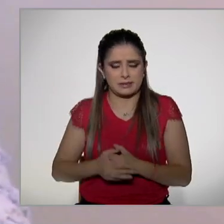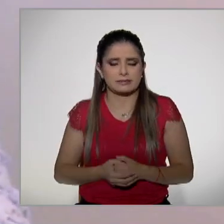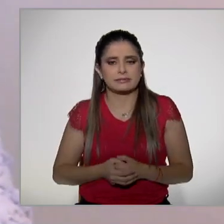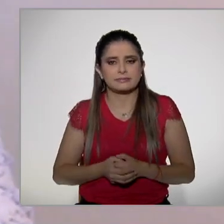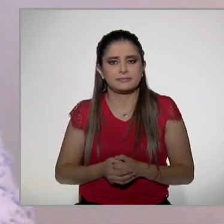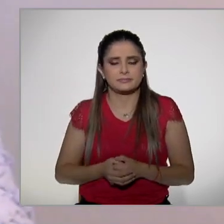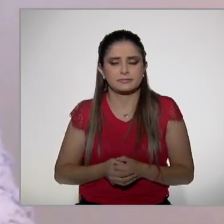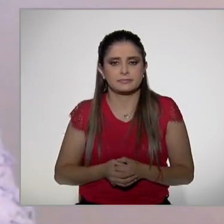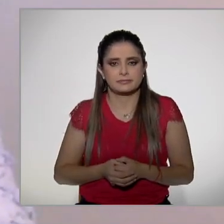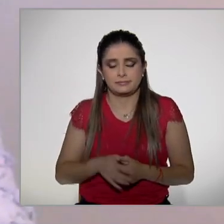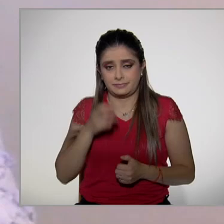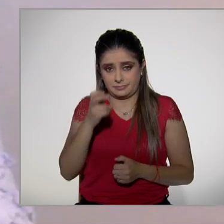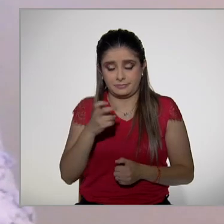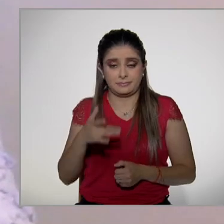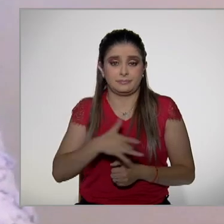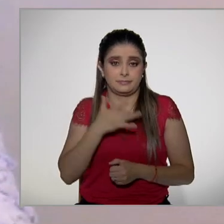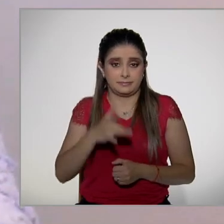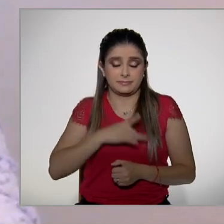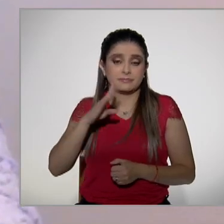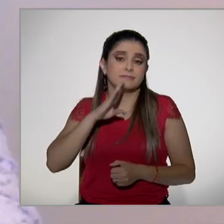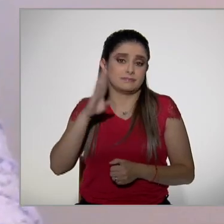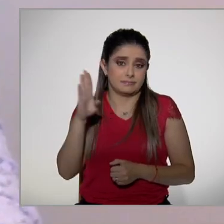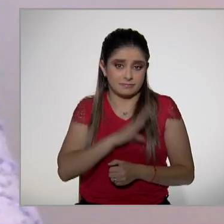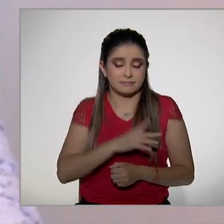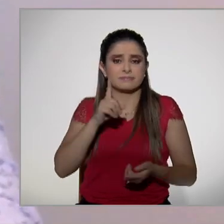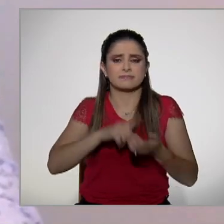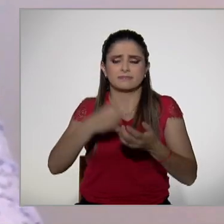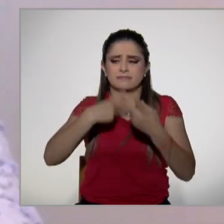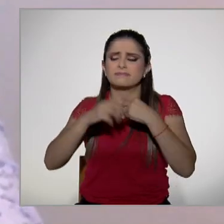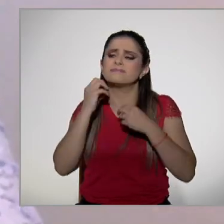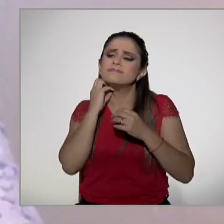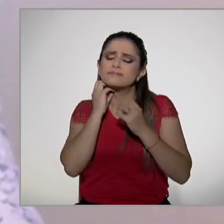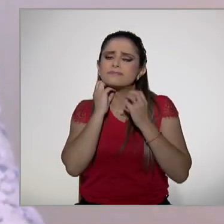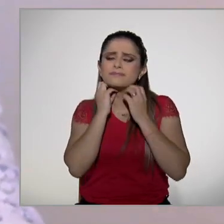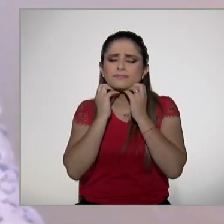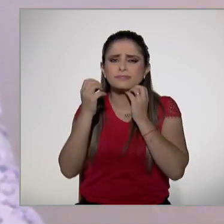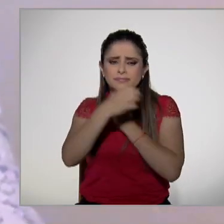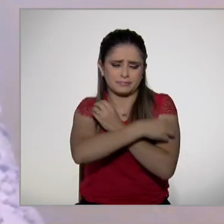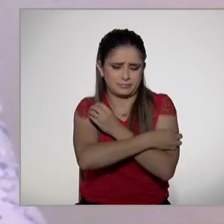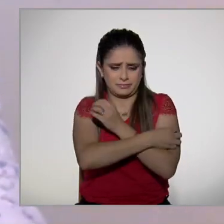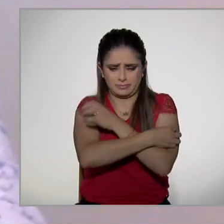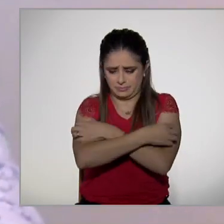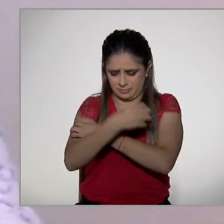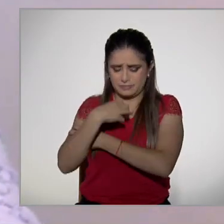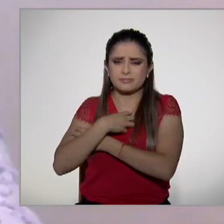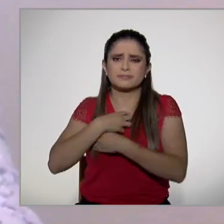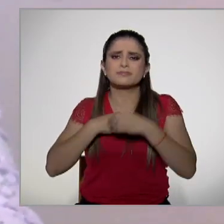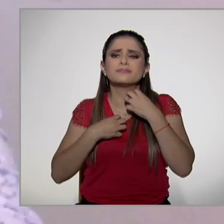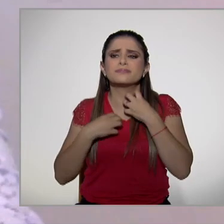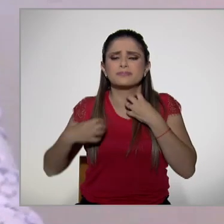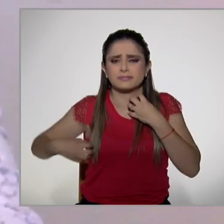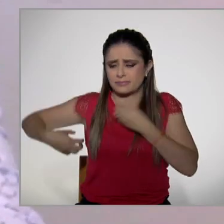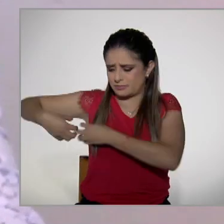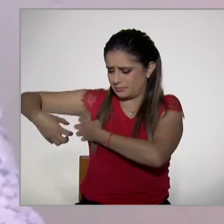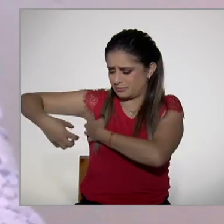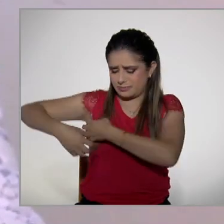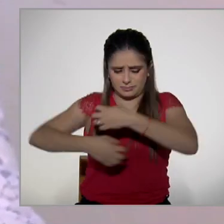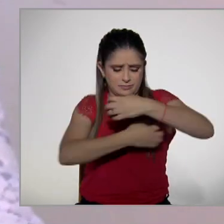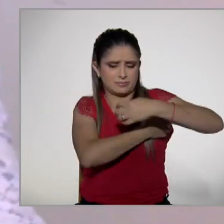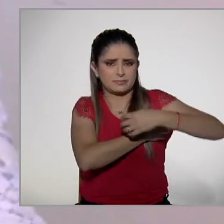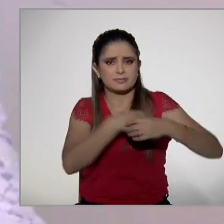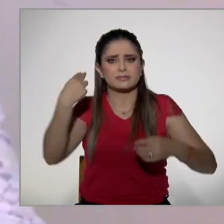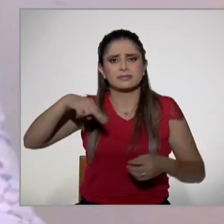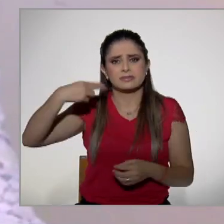acompañan de otros como la presencia de ganglios inflamados bolitas en el cuello en las axilas que se